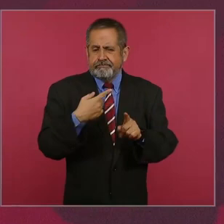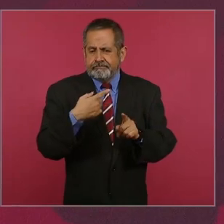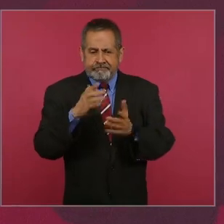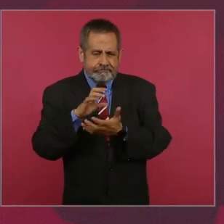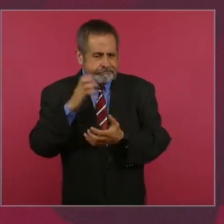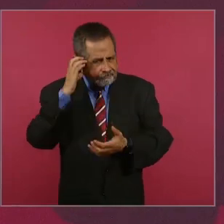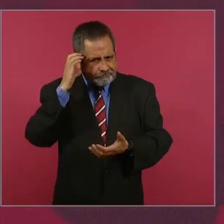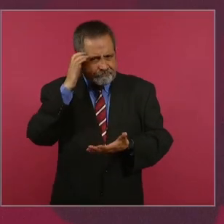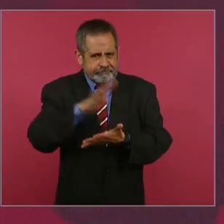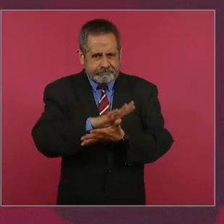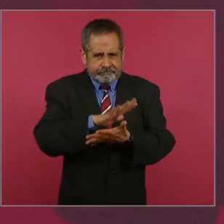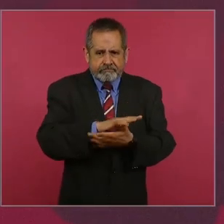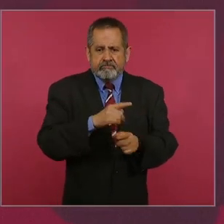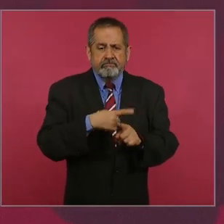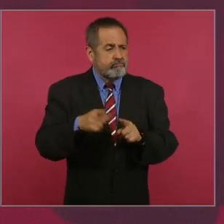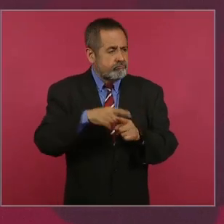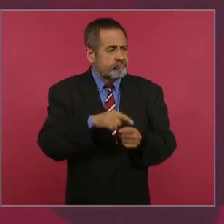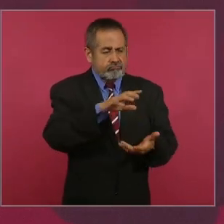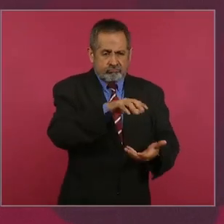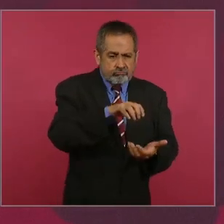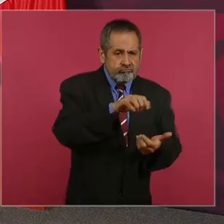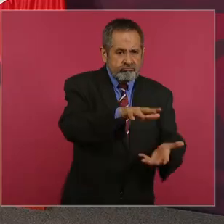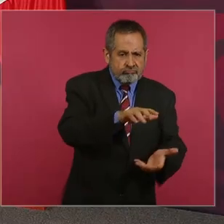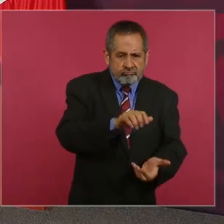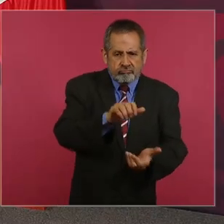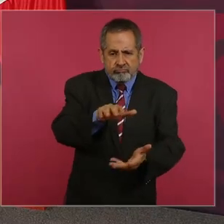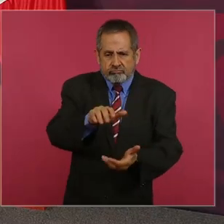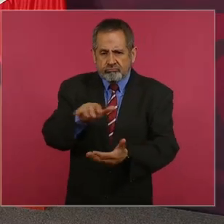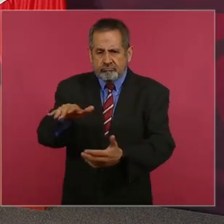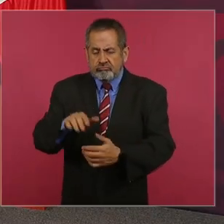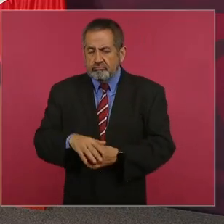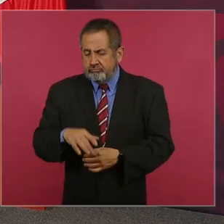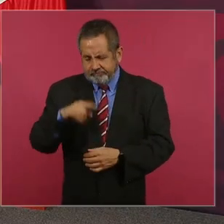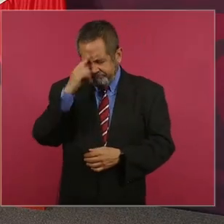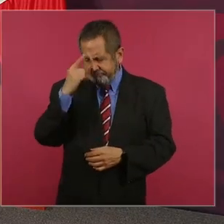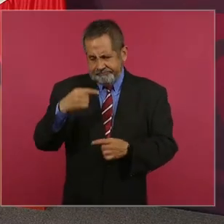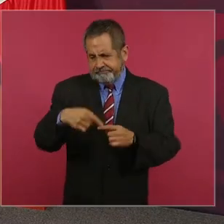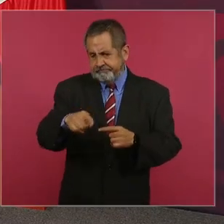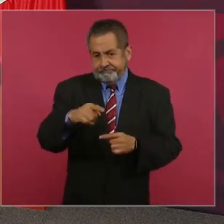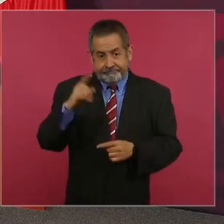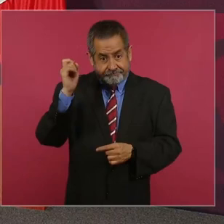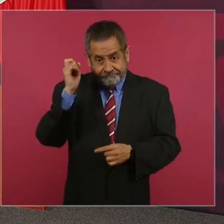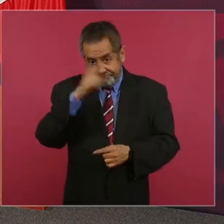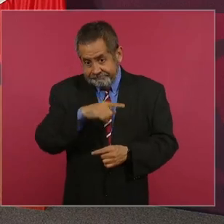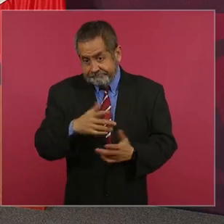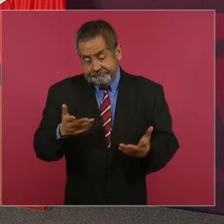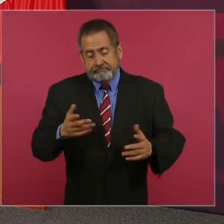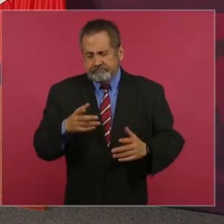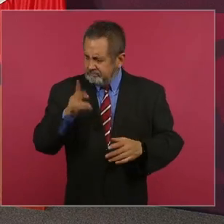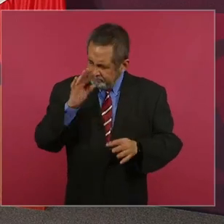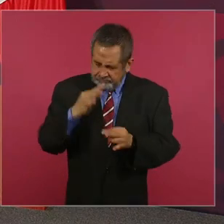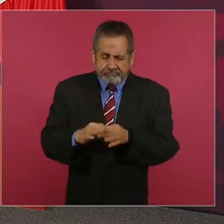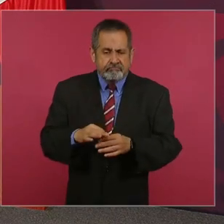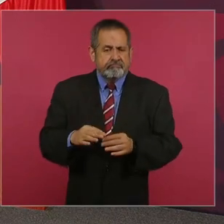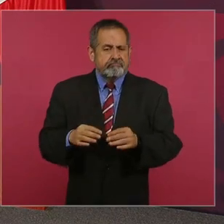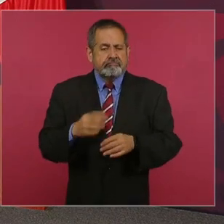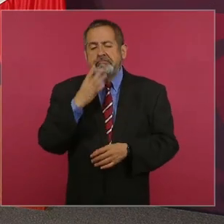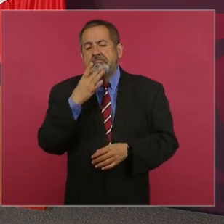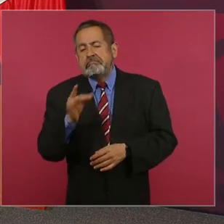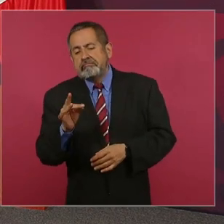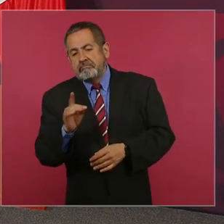Esto no es un asunto también menor,